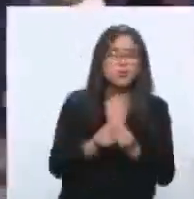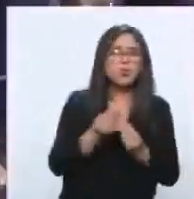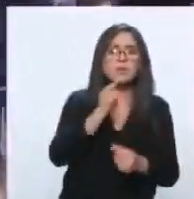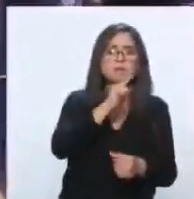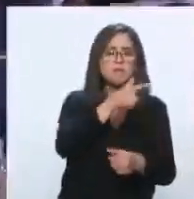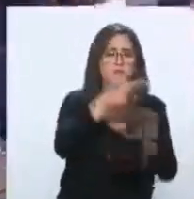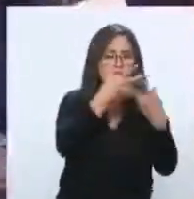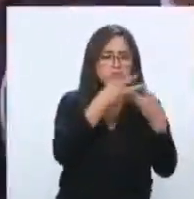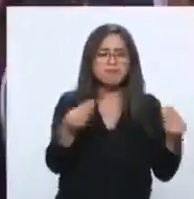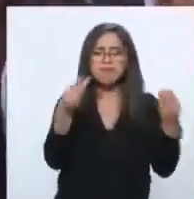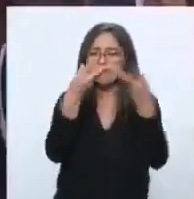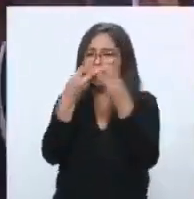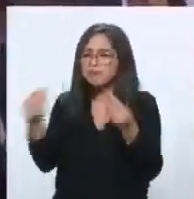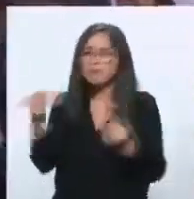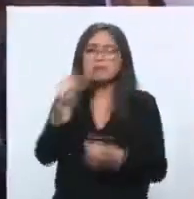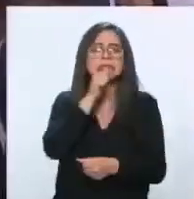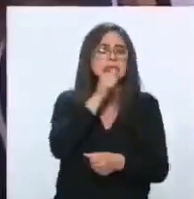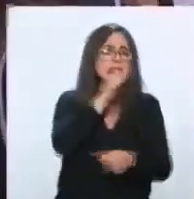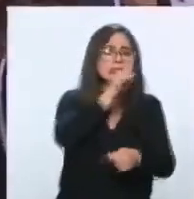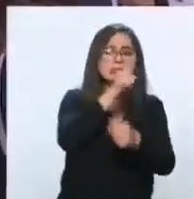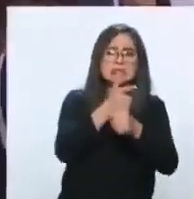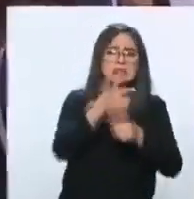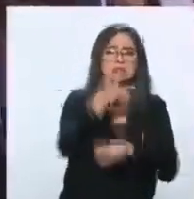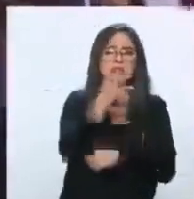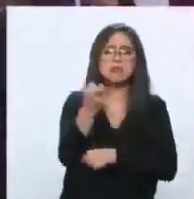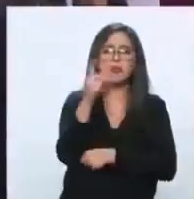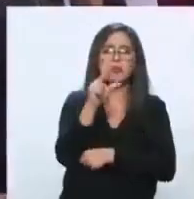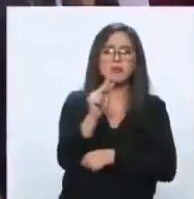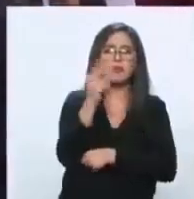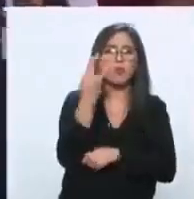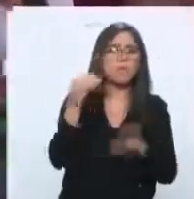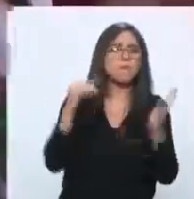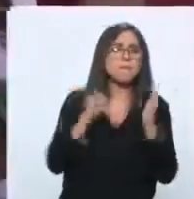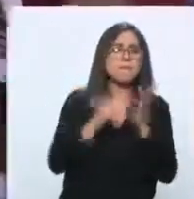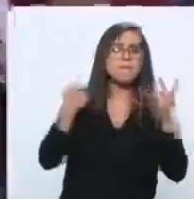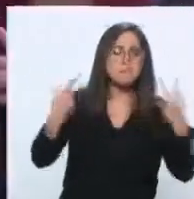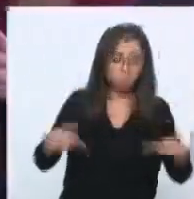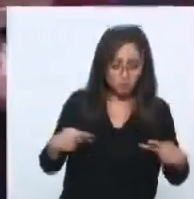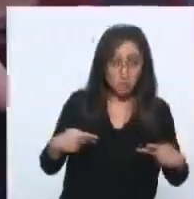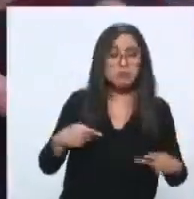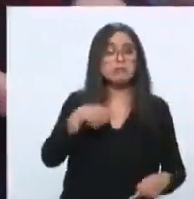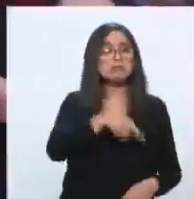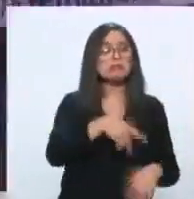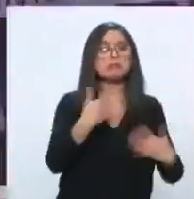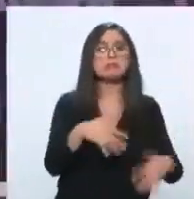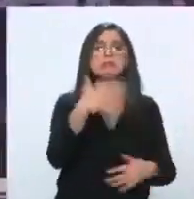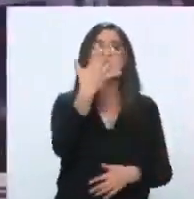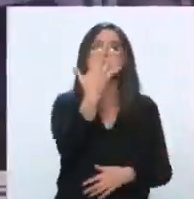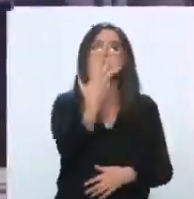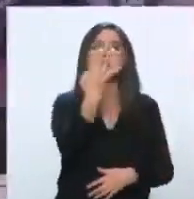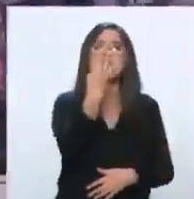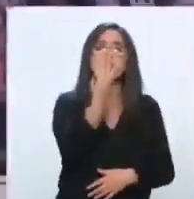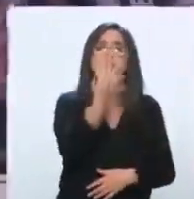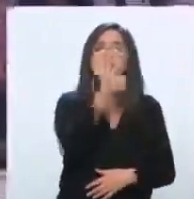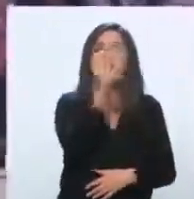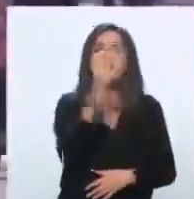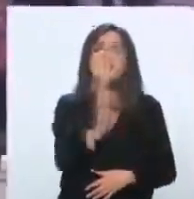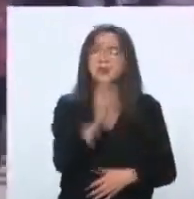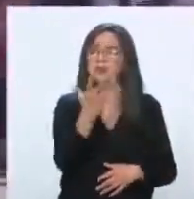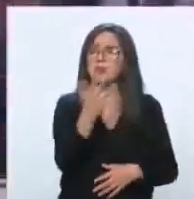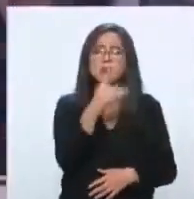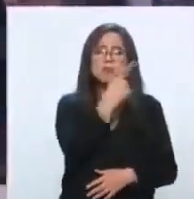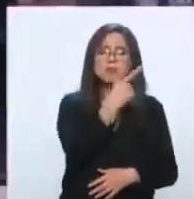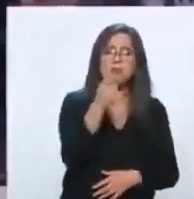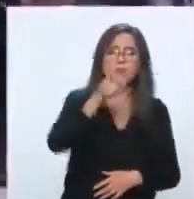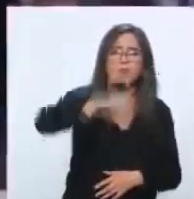como desaparecidas y no localizadas a un total de 189,000 personas. Más del 59%, es decir, 112,000